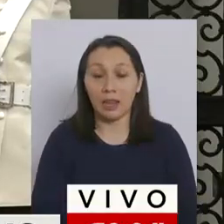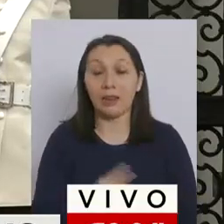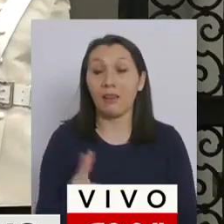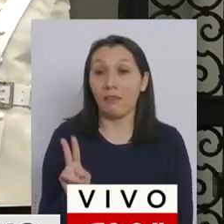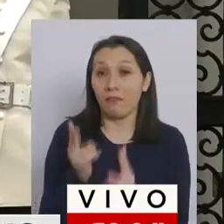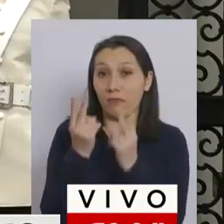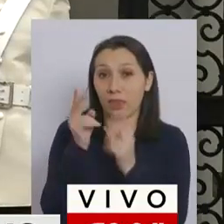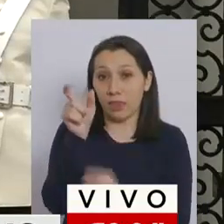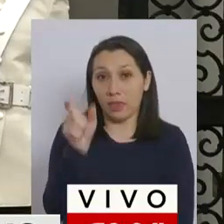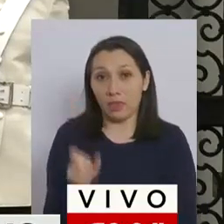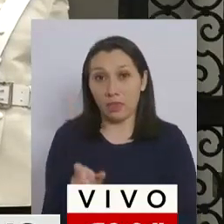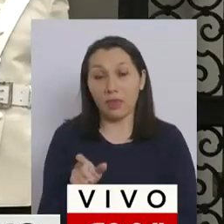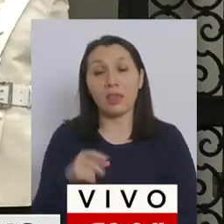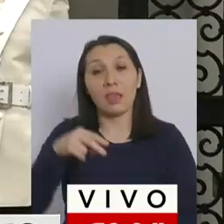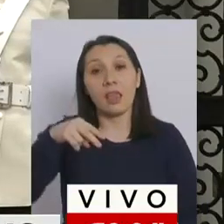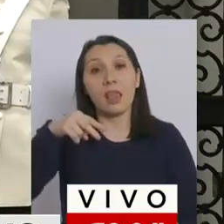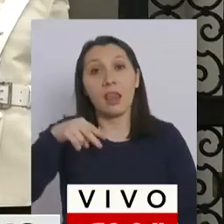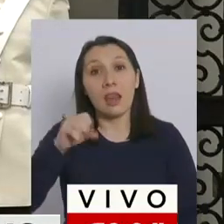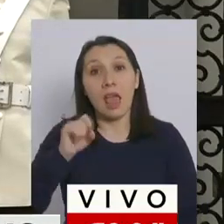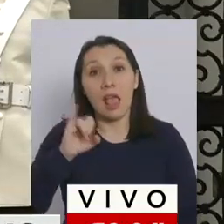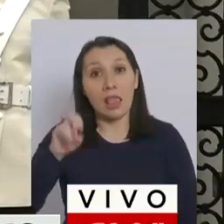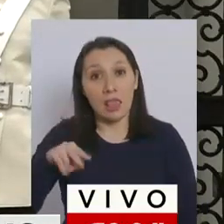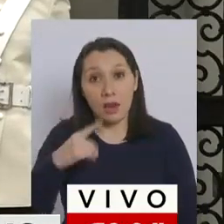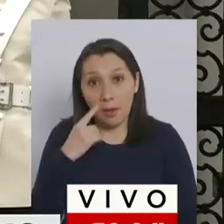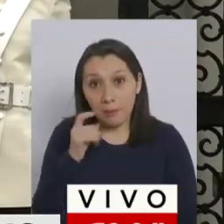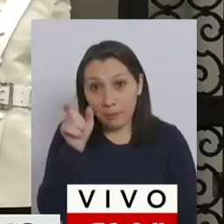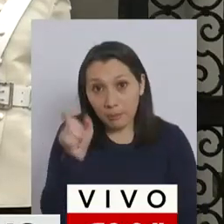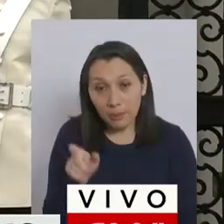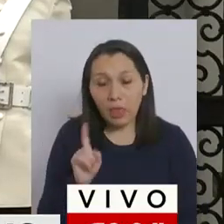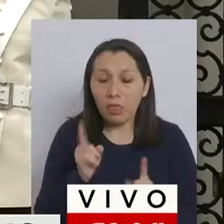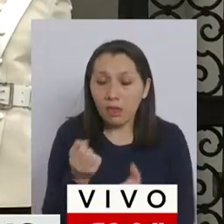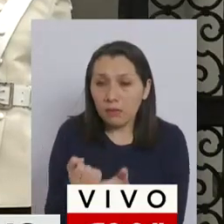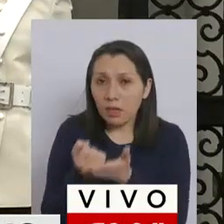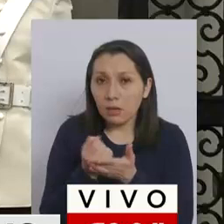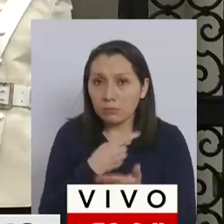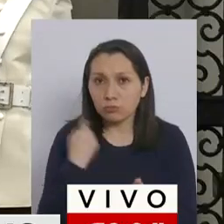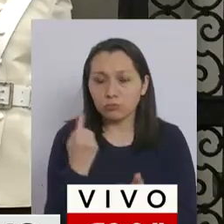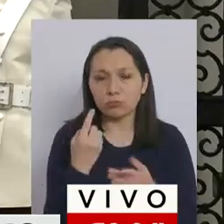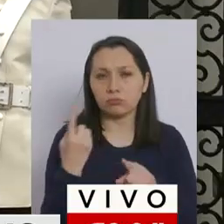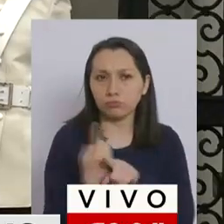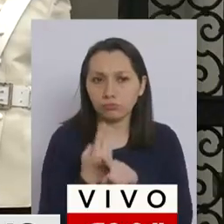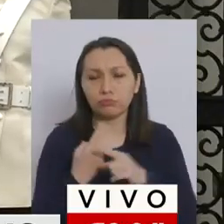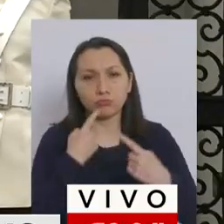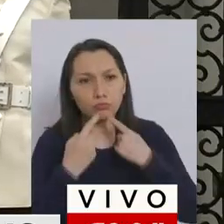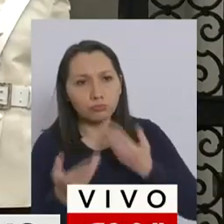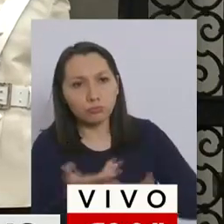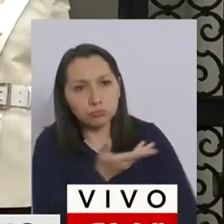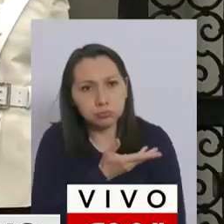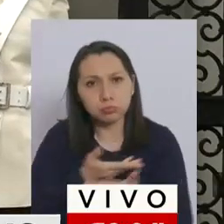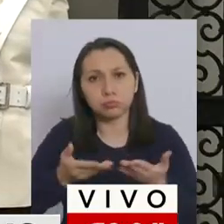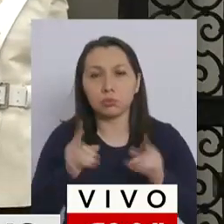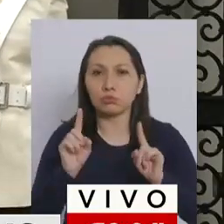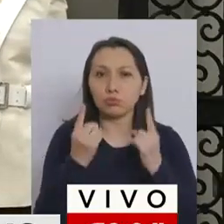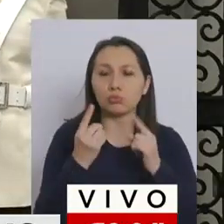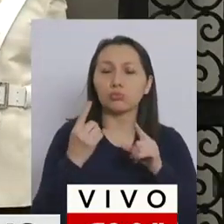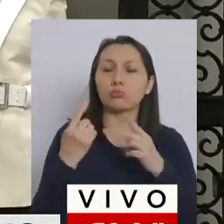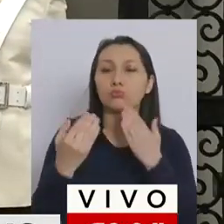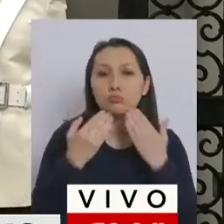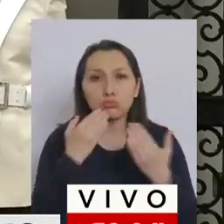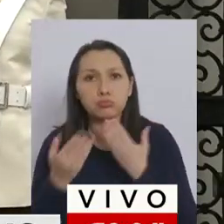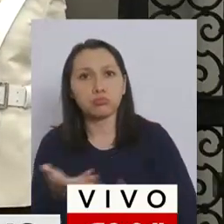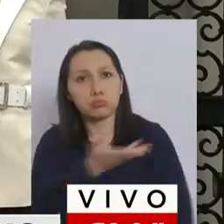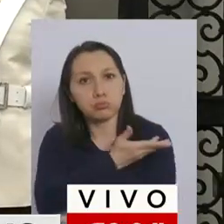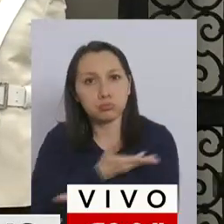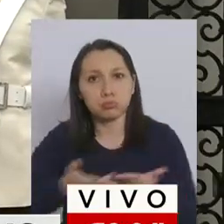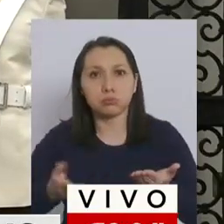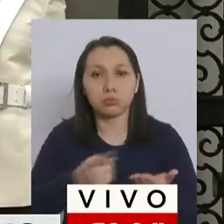vida de Eugenio Larraín tiene que servirnos para que solo el diálogo, solo conversar entre